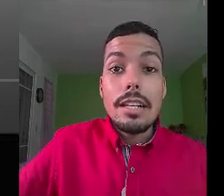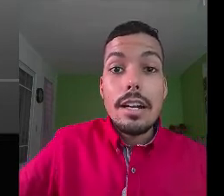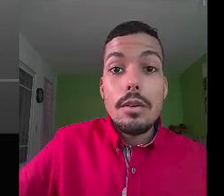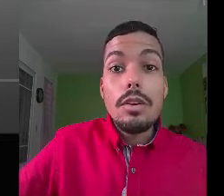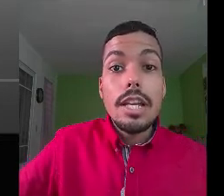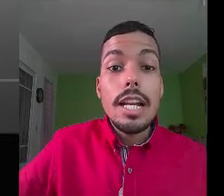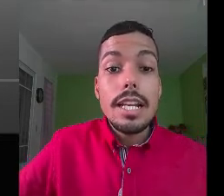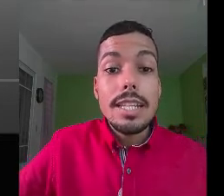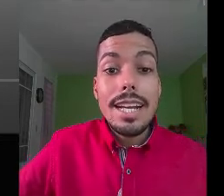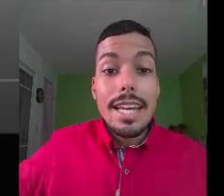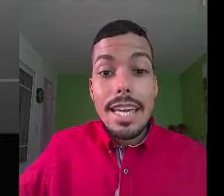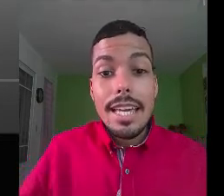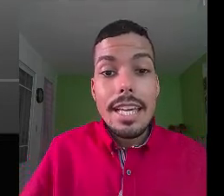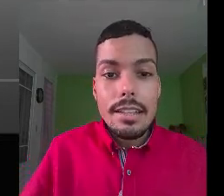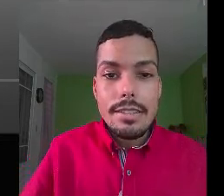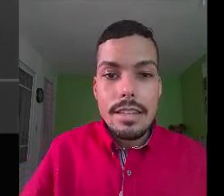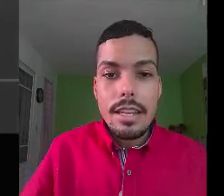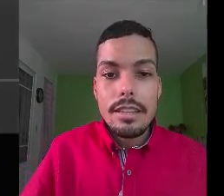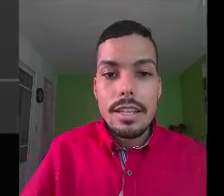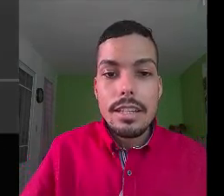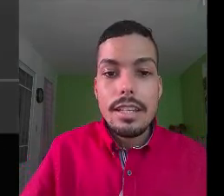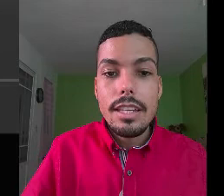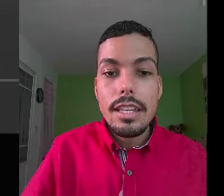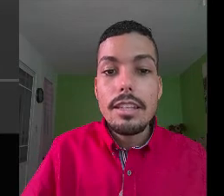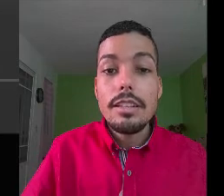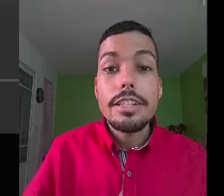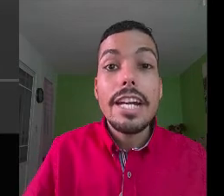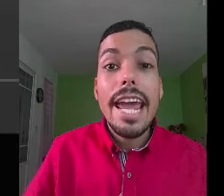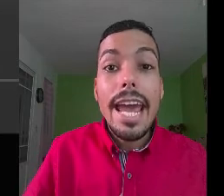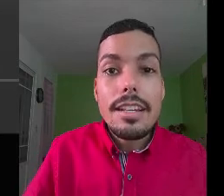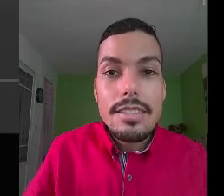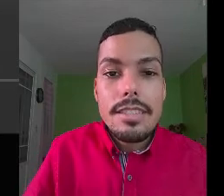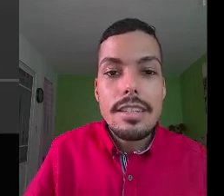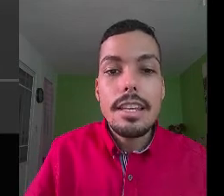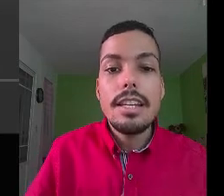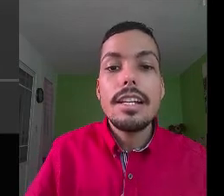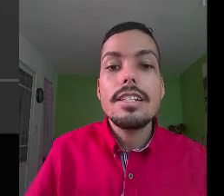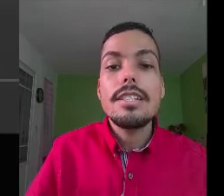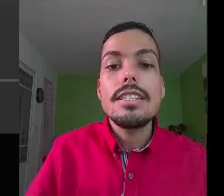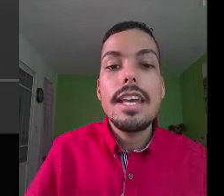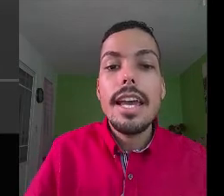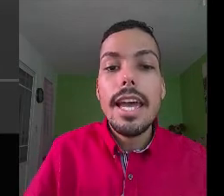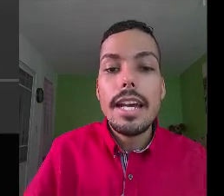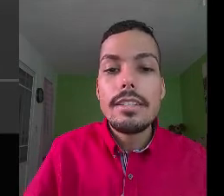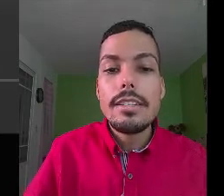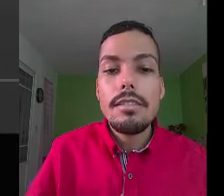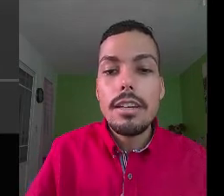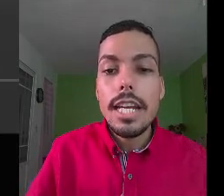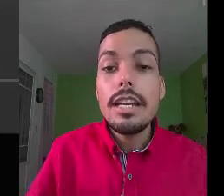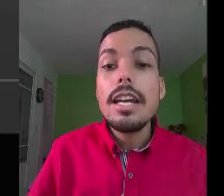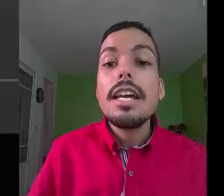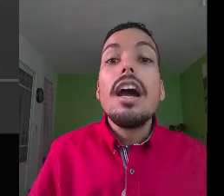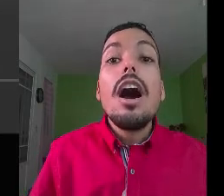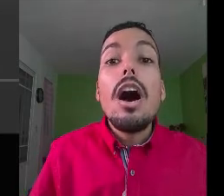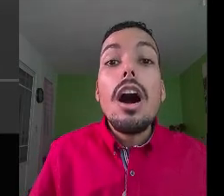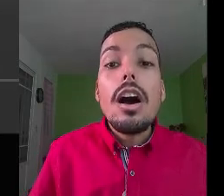la letra O y la letra X, que es esta que está aquí, the letter X, en inglés que se dice X,